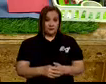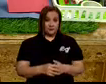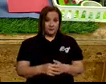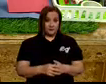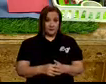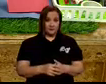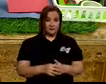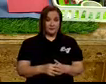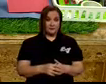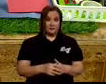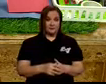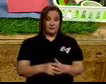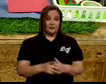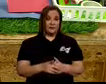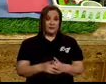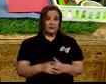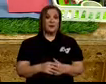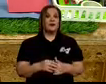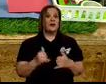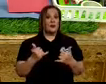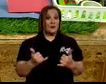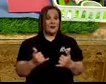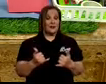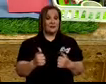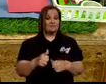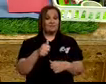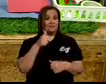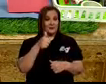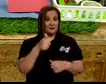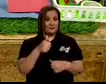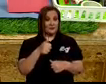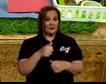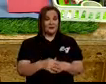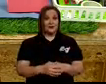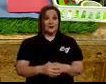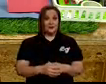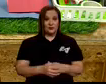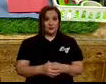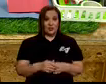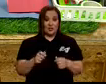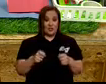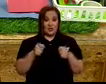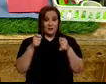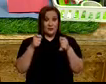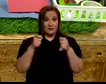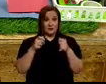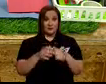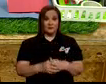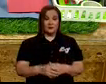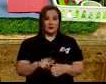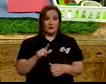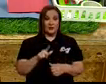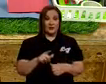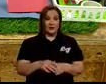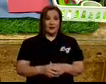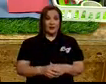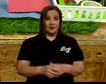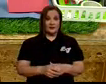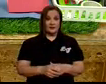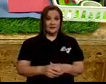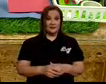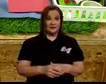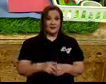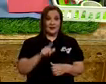Y cuando quieras que ya ahora sí está perfecta. Entonces con mucho cuidado la levantamos. Y va a quedar, ¿verdad?